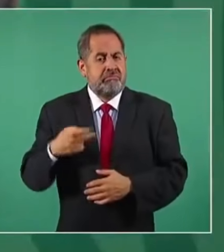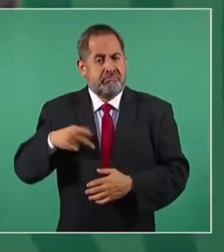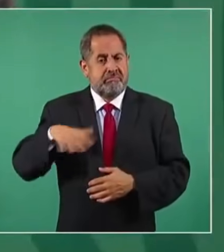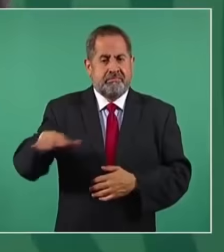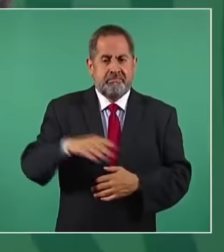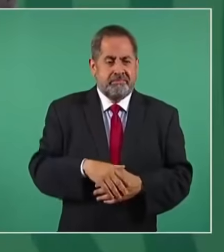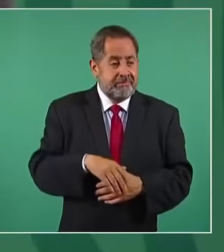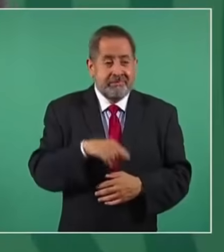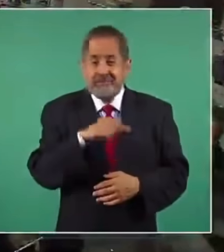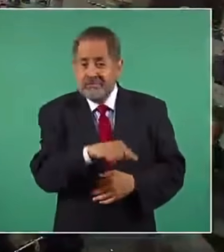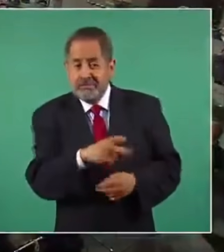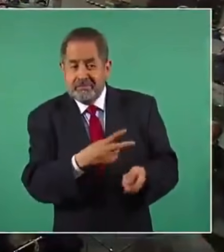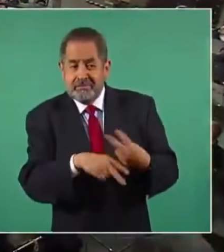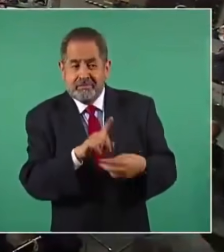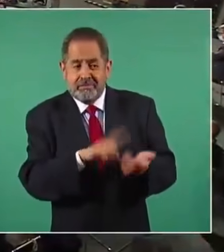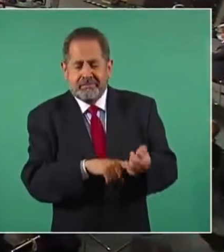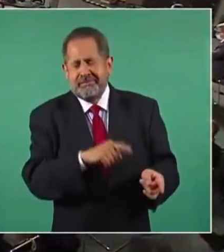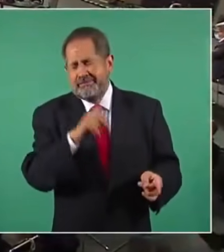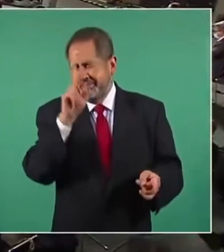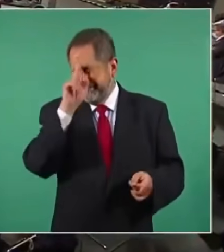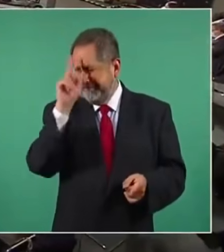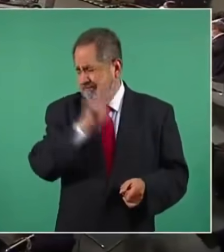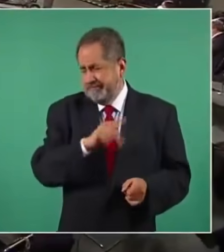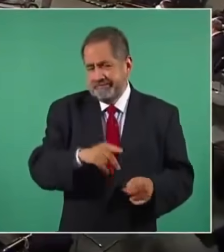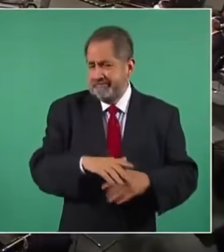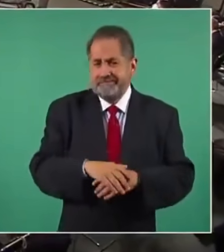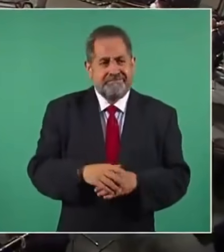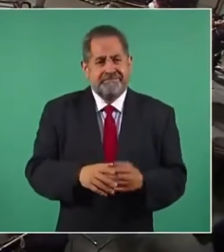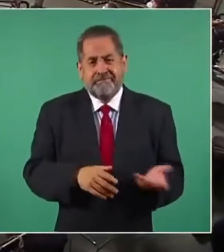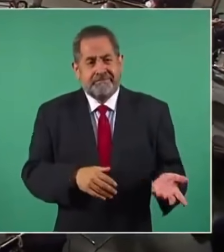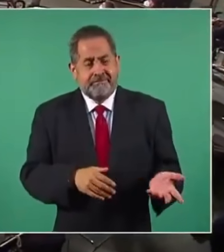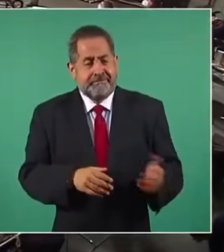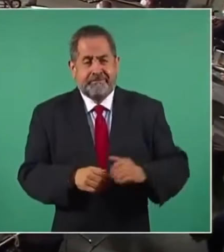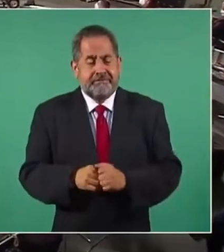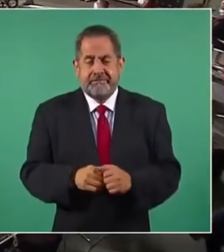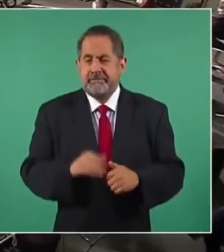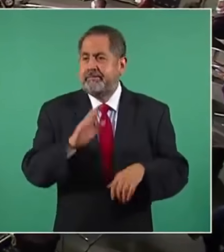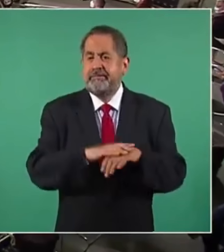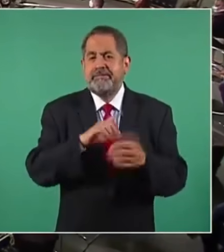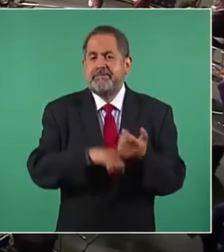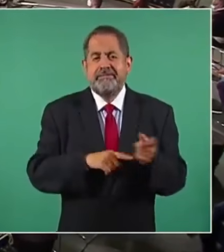Y esto que está retoñando es lo peor. Son los más